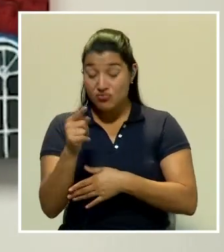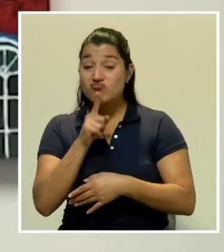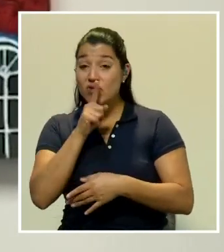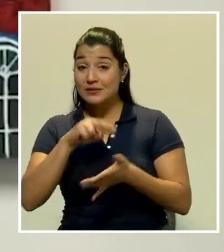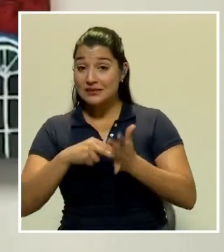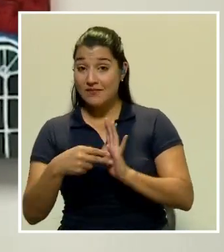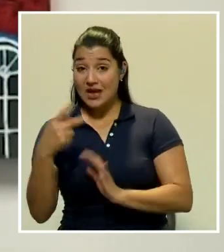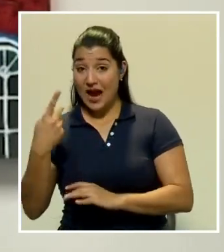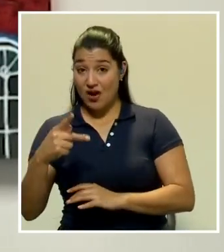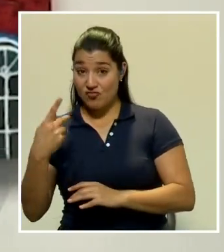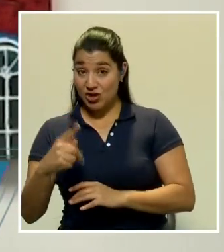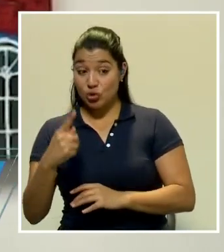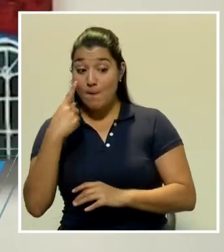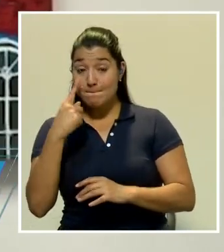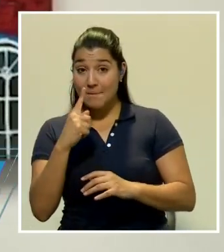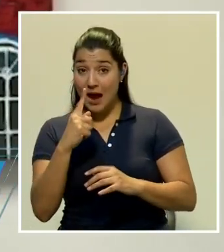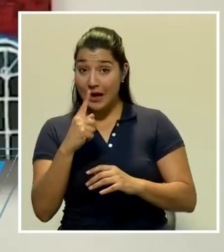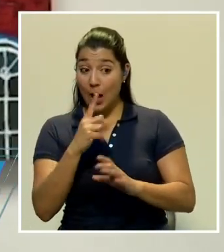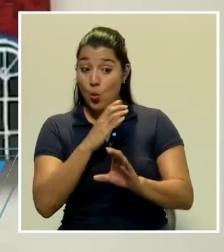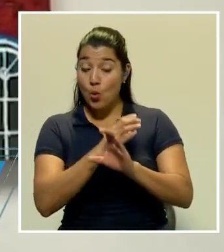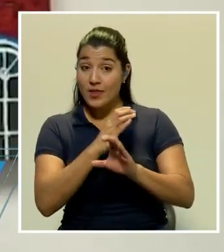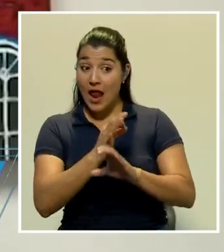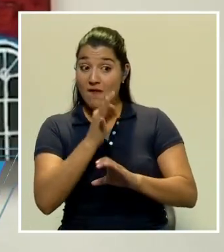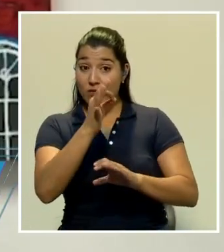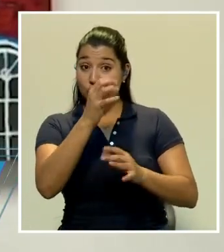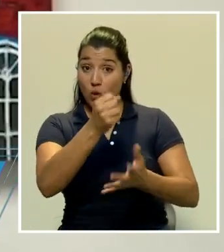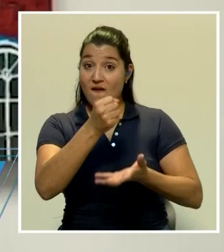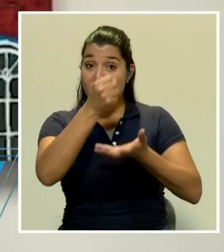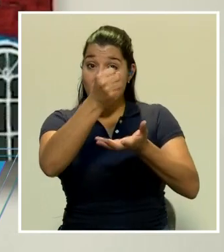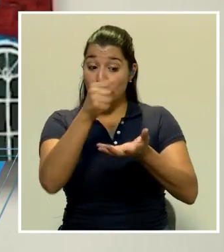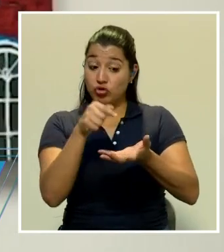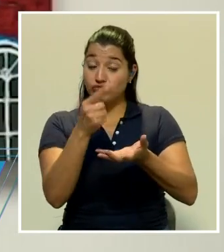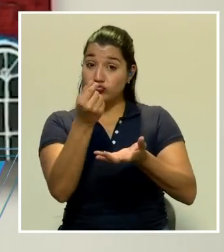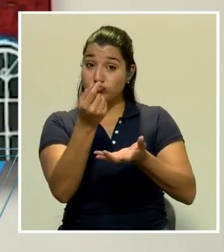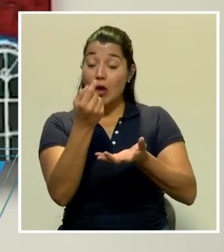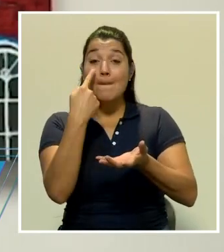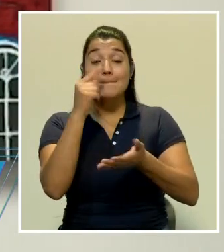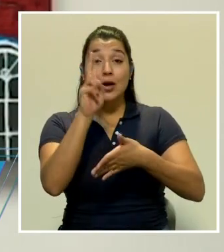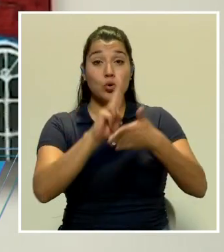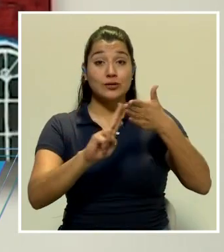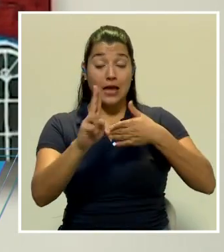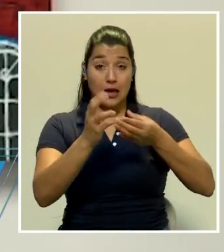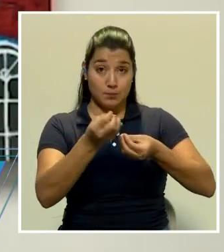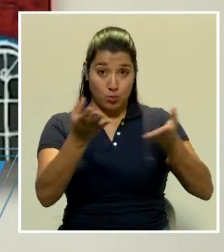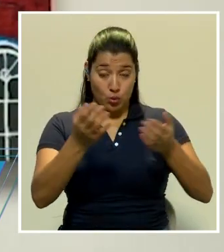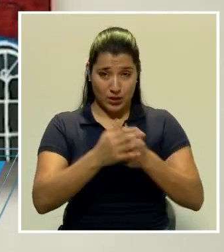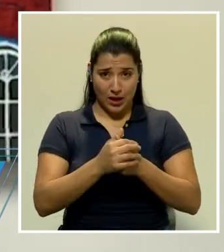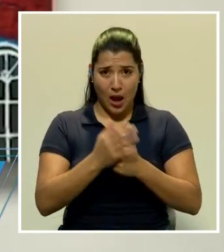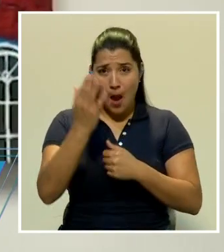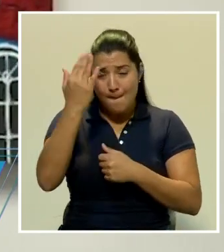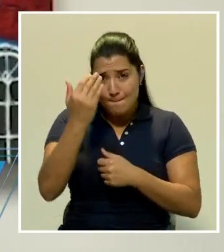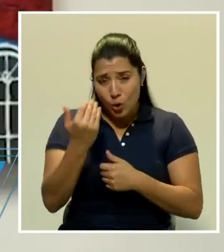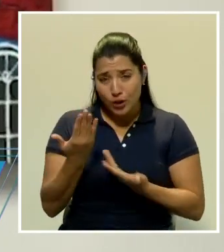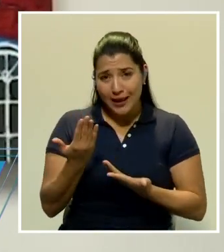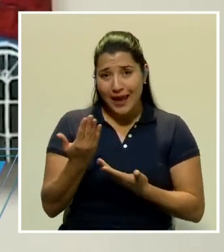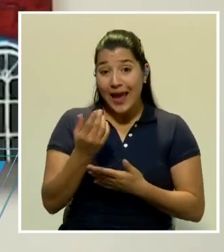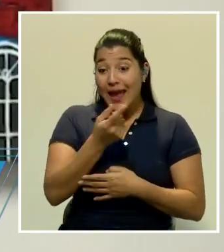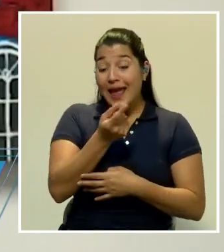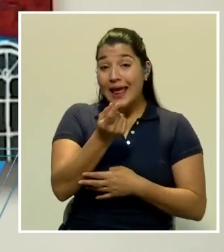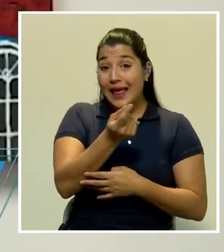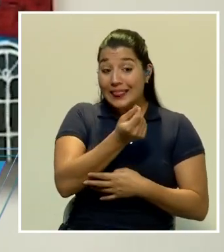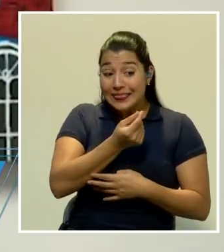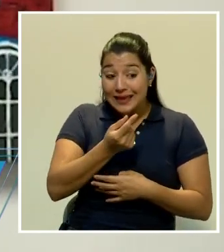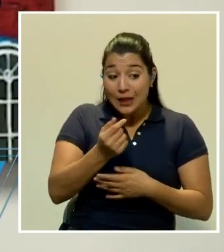plazo. Y hacemos un esfuerzo porque realmente los recursos que trasladan los costarricenses